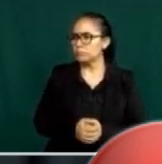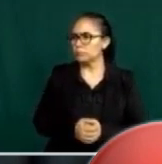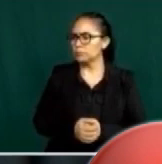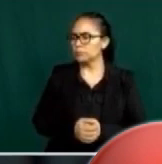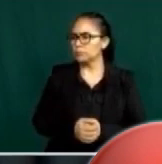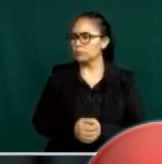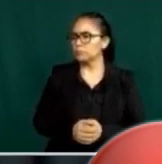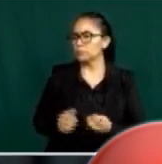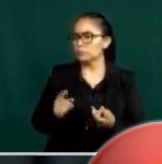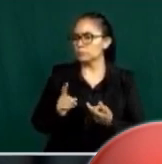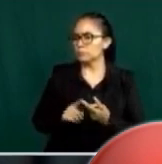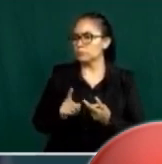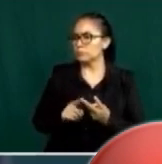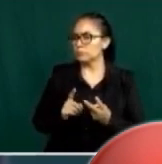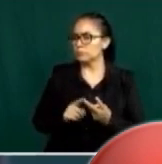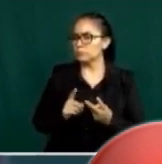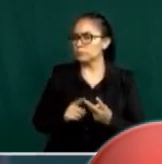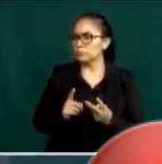Tres.